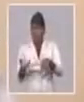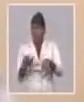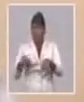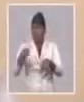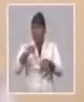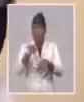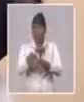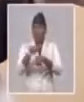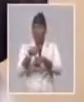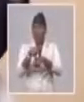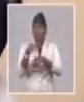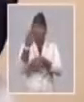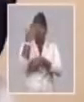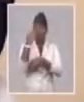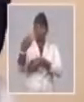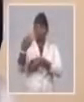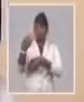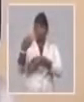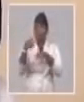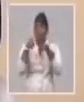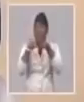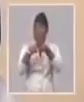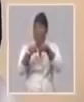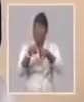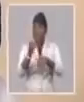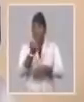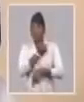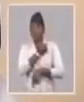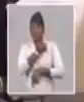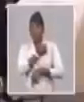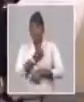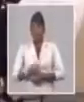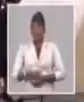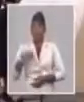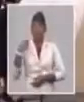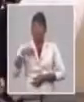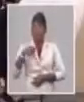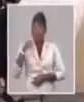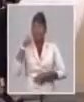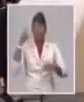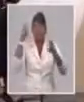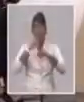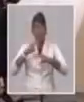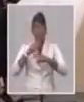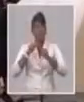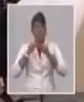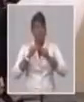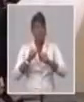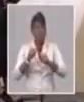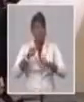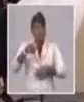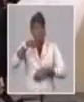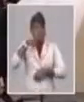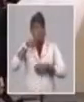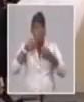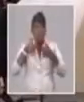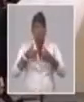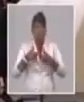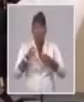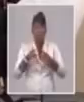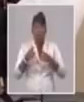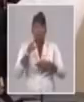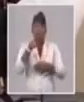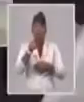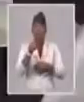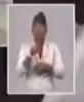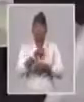no hay un árbitro, donde no hay un referee, donde lo que prima... Se usa mucho el escarnio, el ataque, puedo